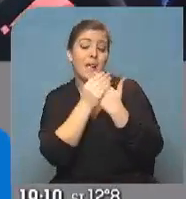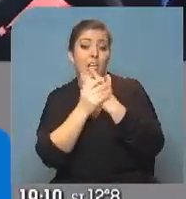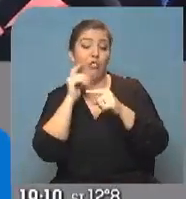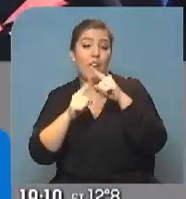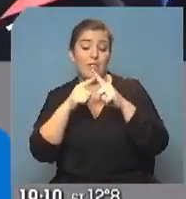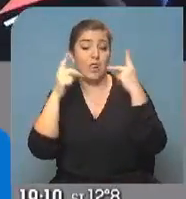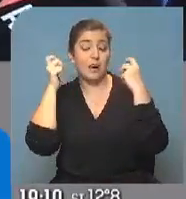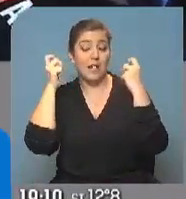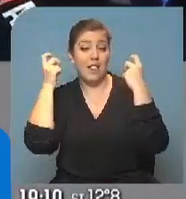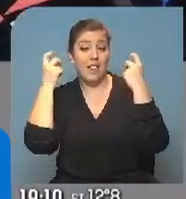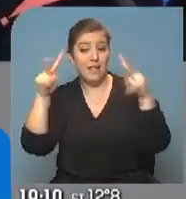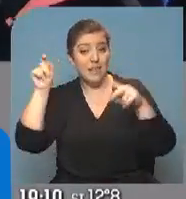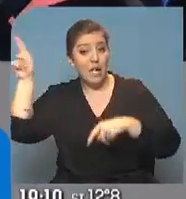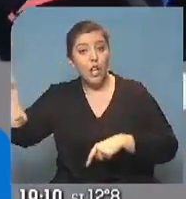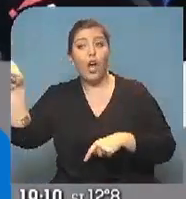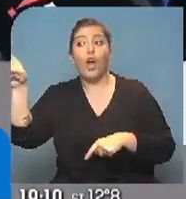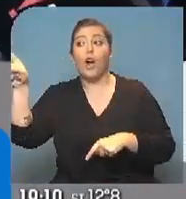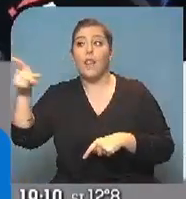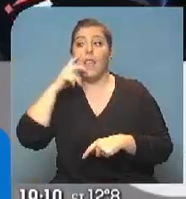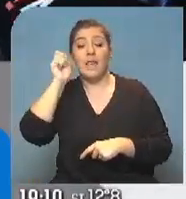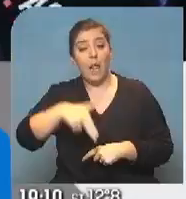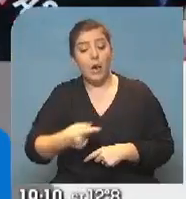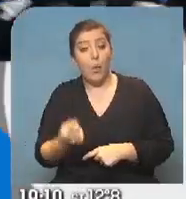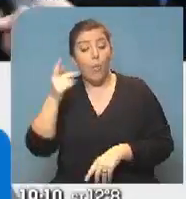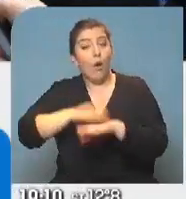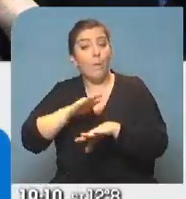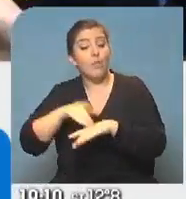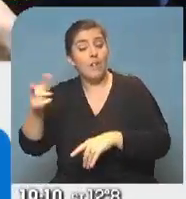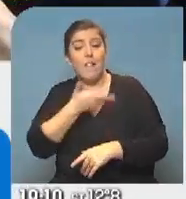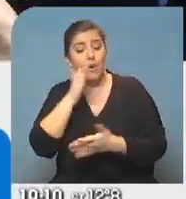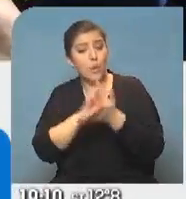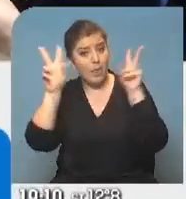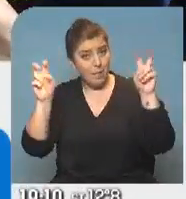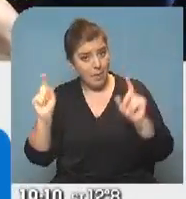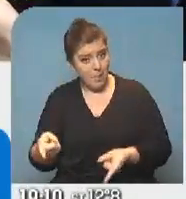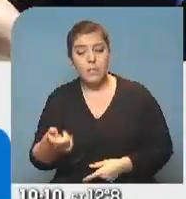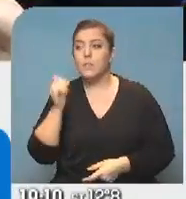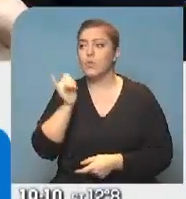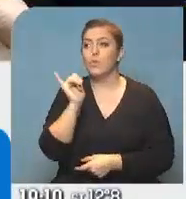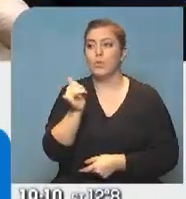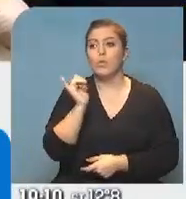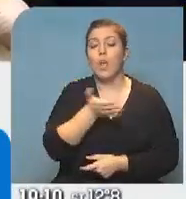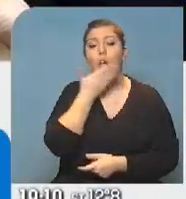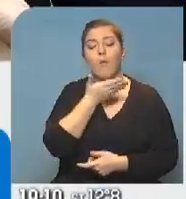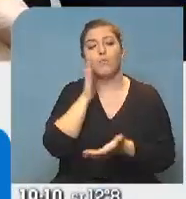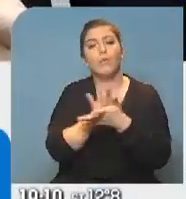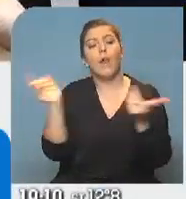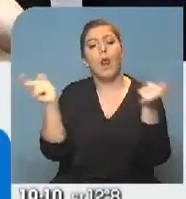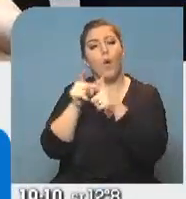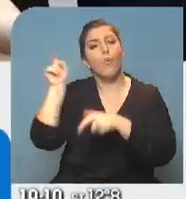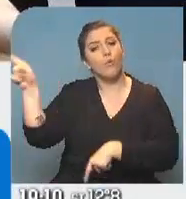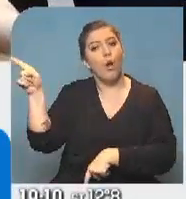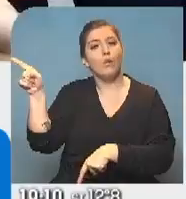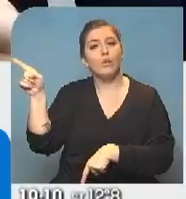uno de los autores ideológicos de el atentado han hablado sobre este tema está sí sí mencionamos esa visita de